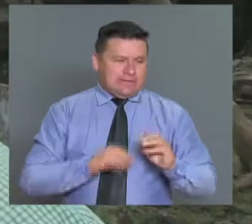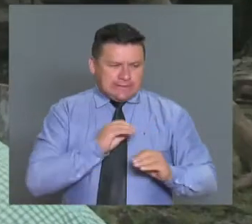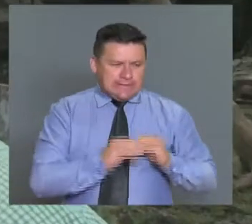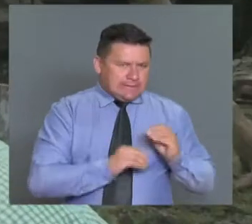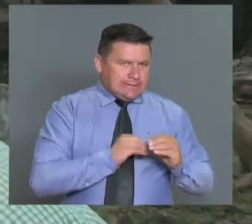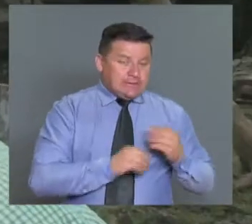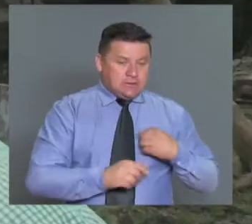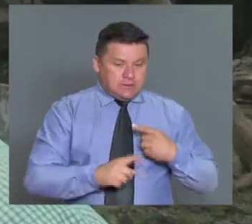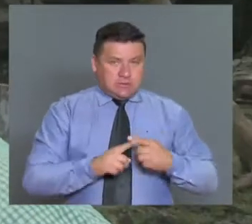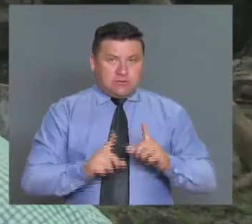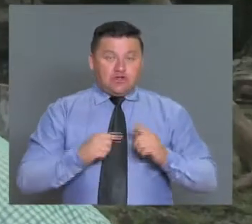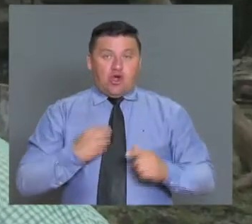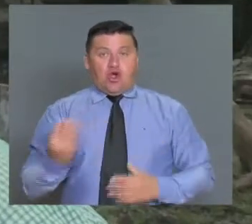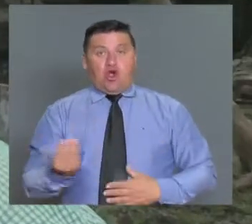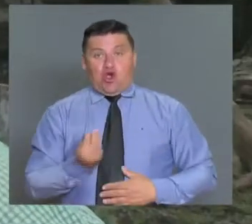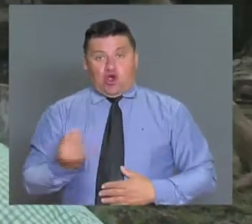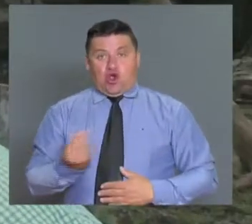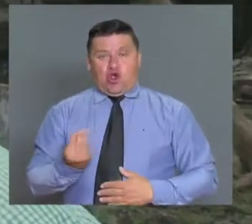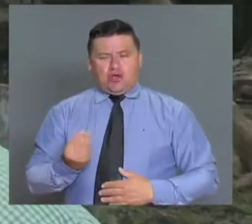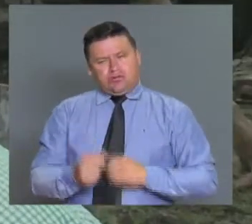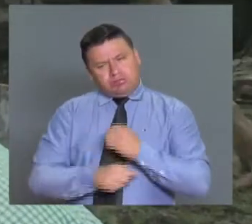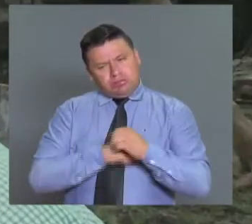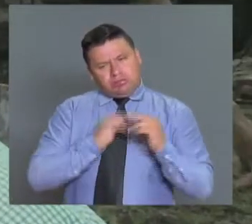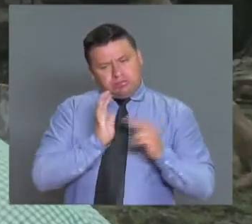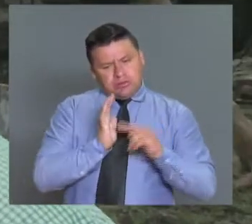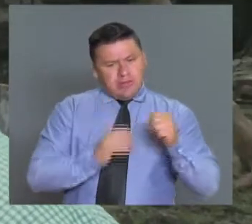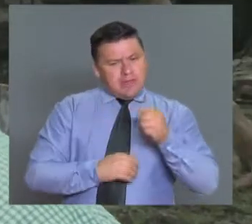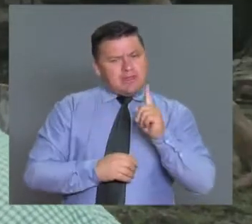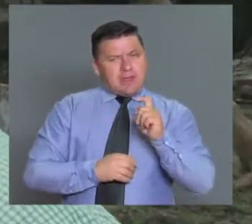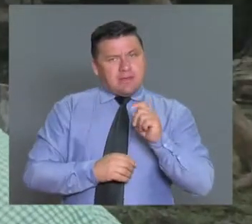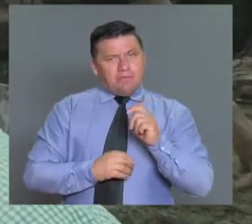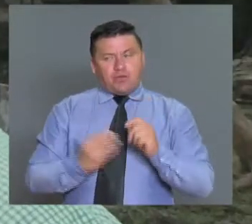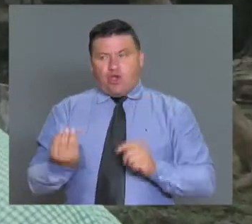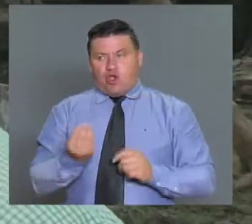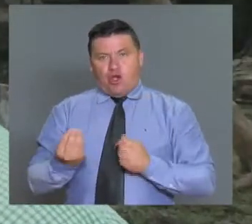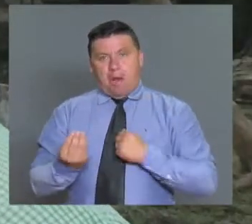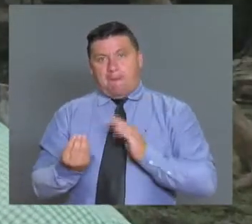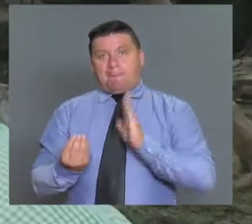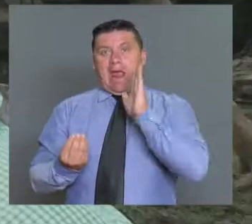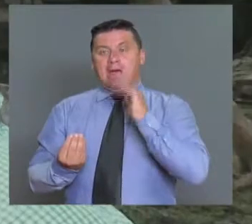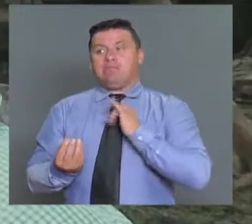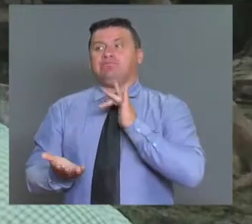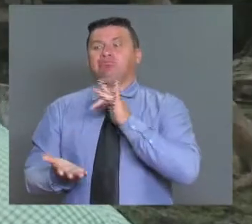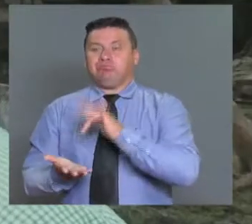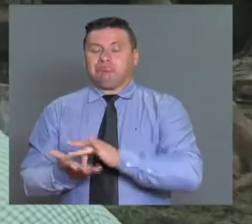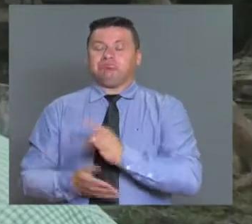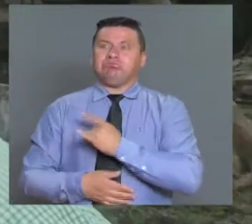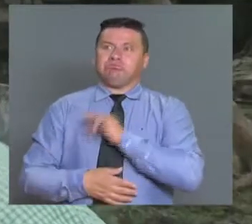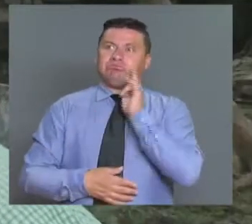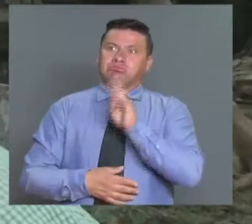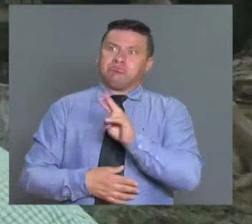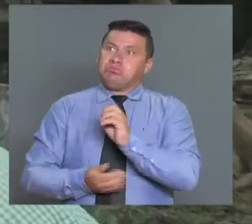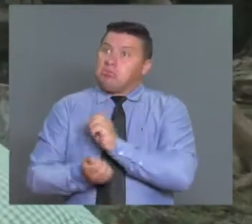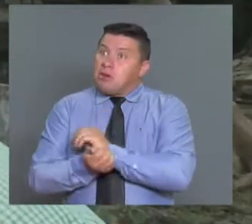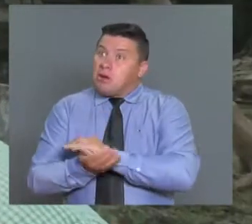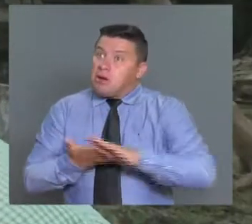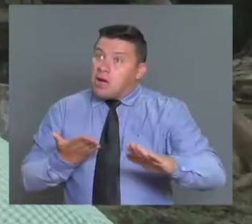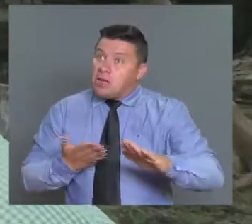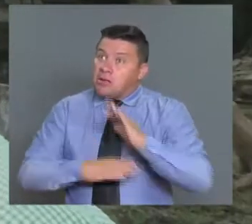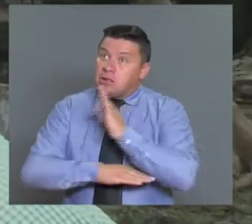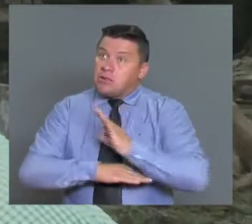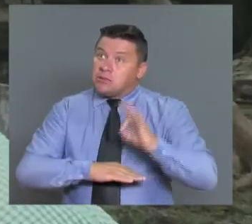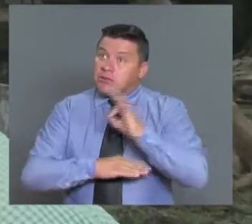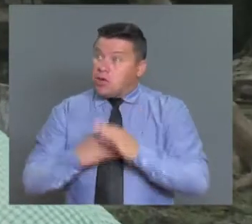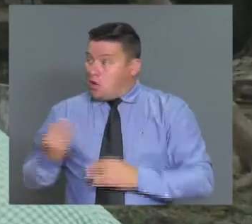Recién ingresé de concejal en el año 2016. Vi que la universidad era gratis para